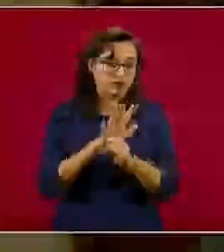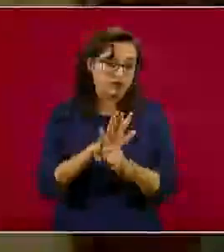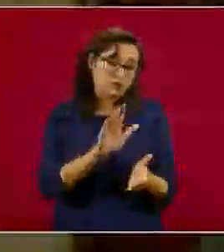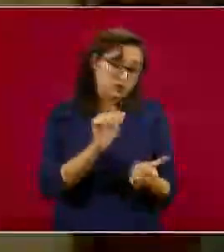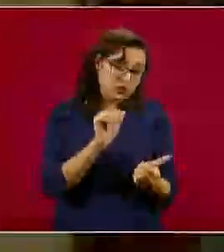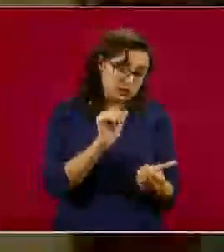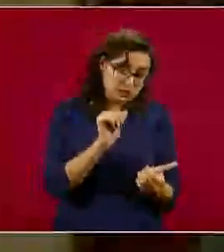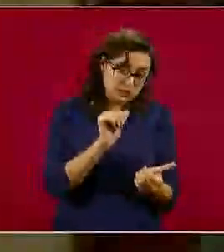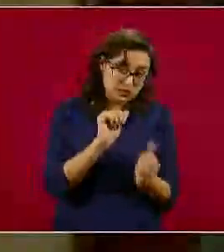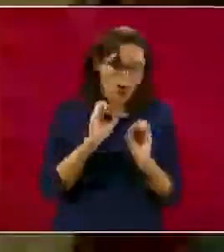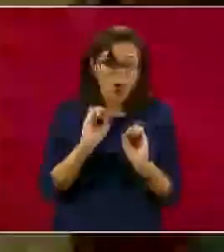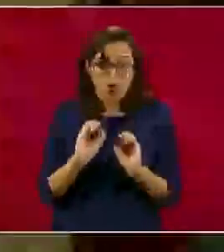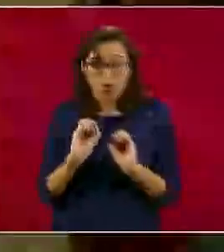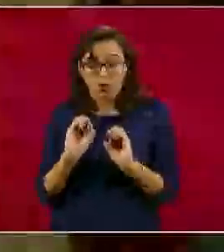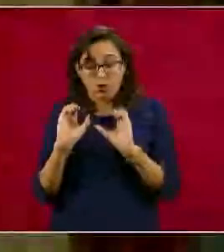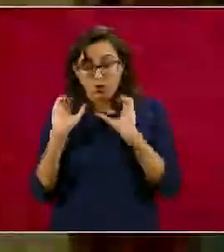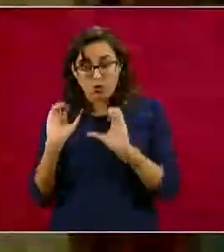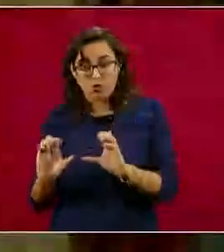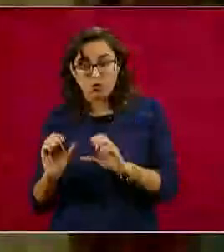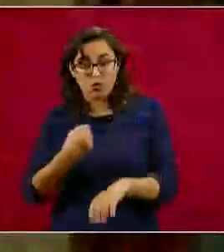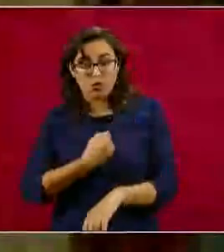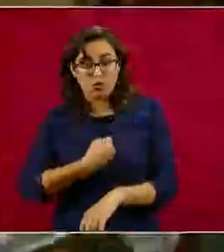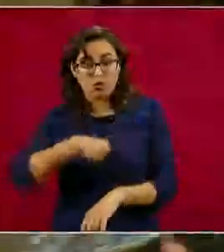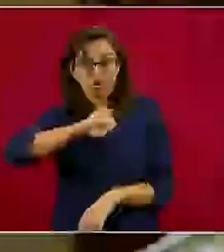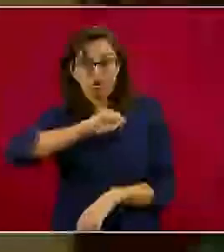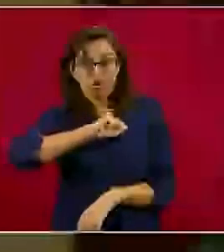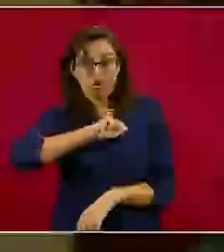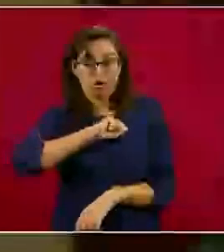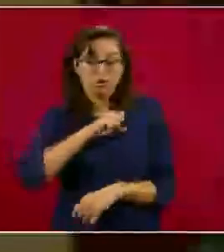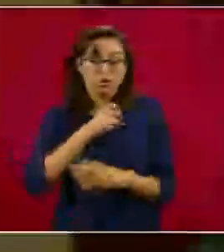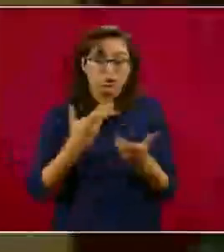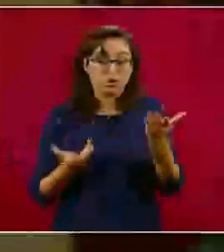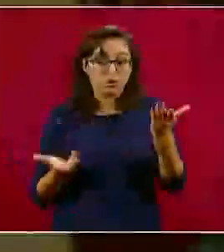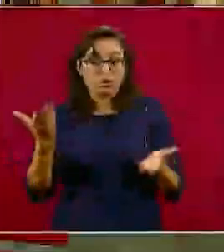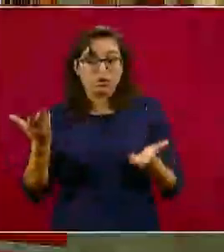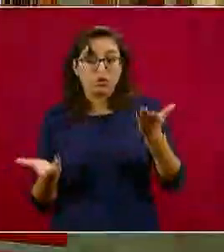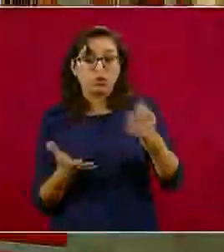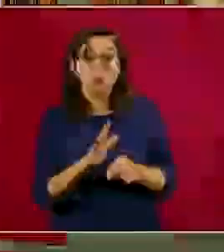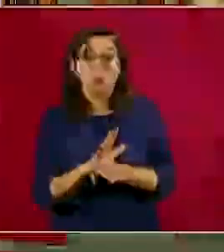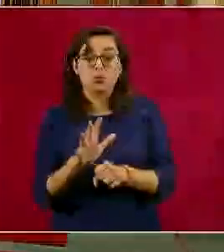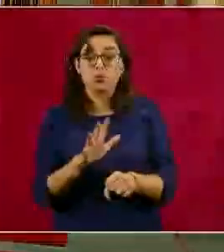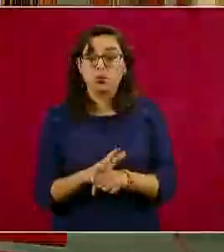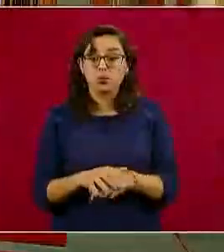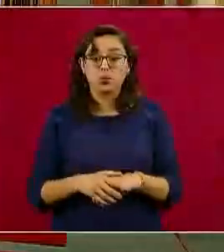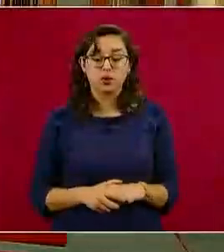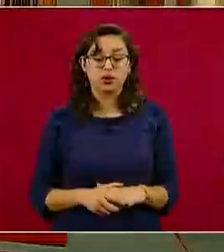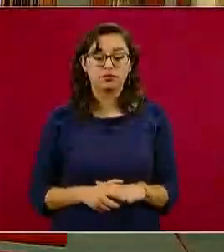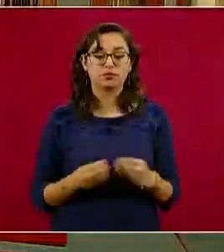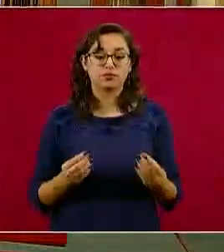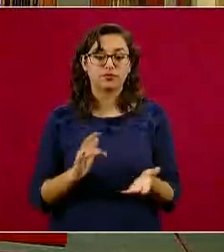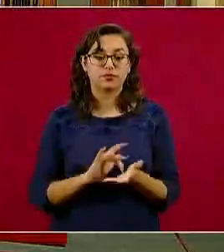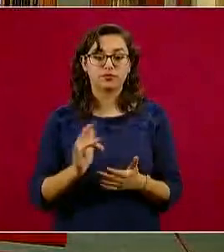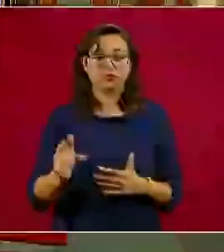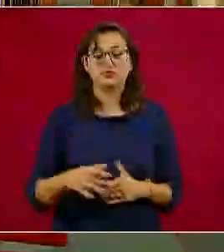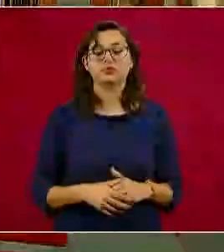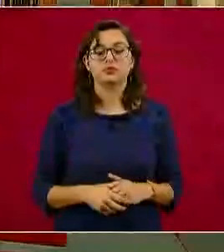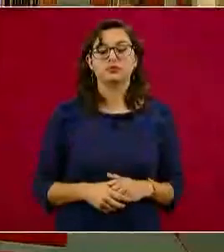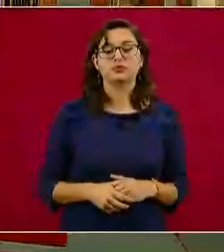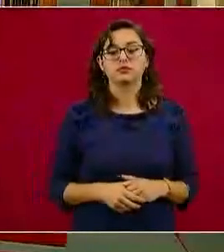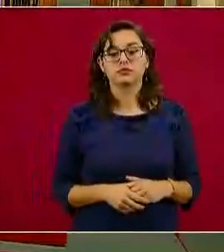o el tema de la salud, que bueno, es uno de los más importantes para el actual gobierno? Muchas gracias. Muchas